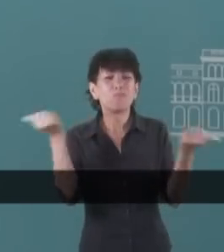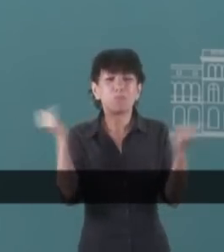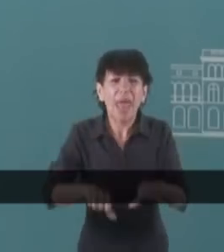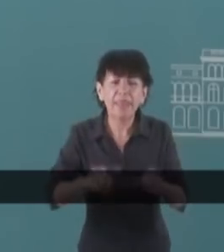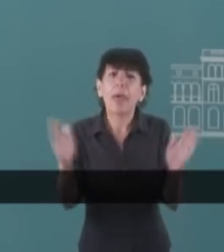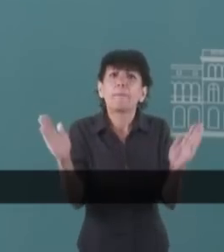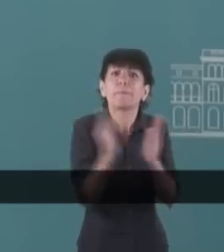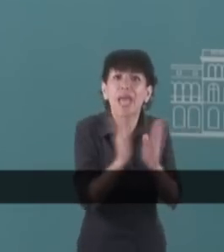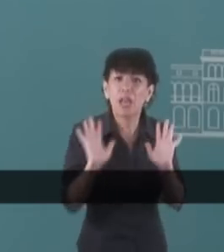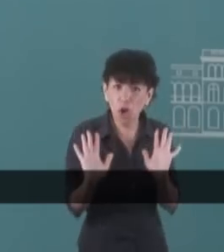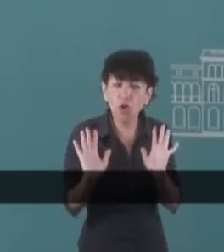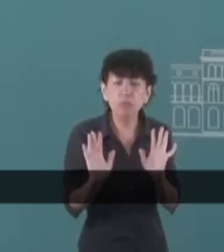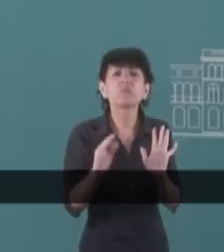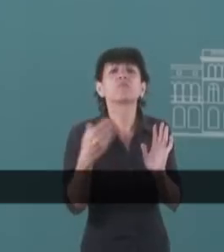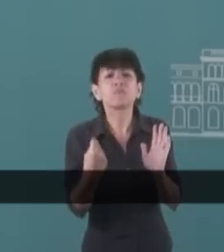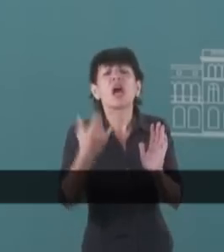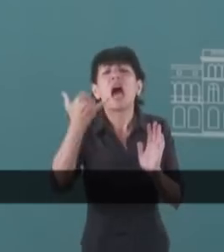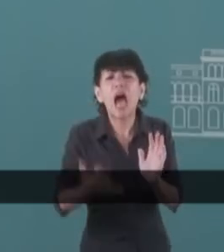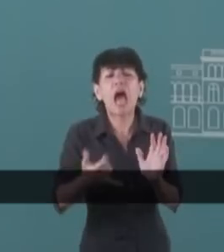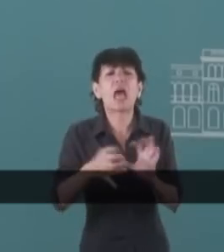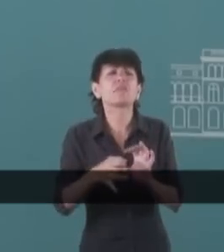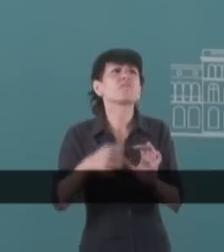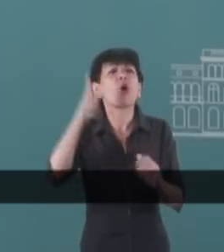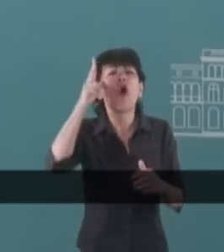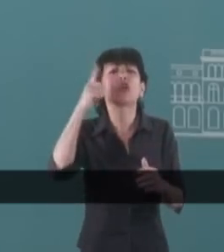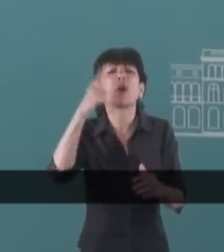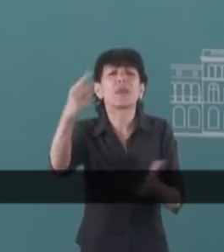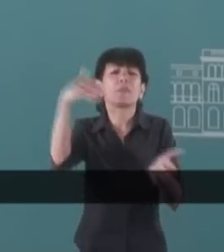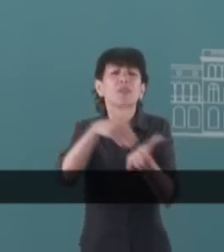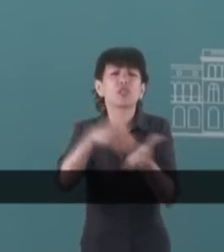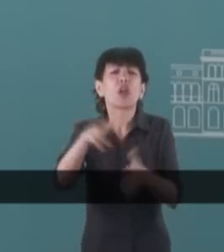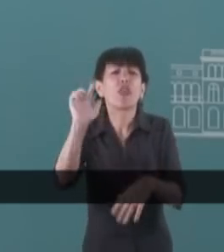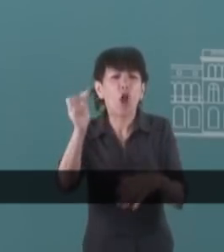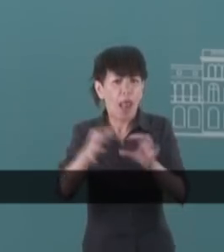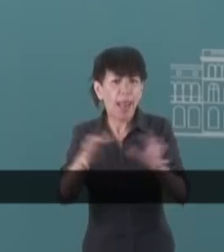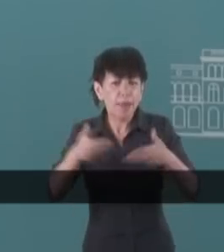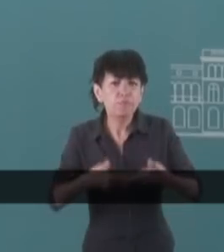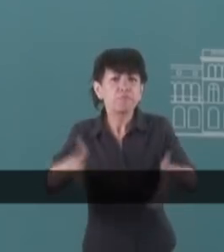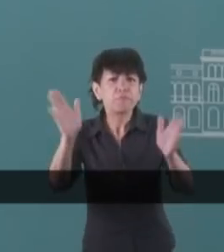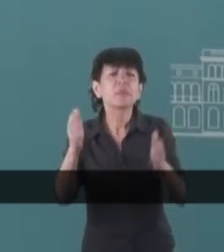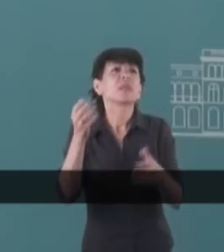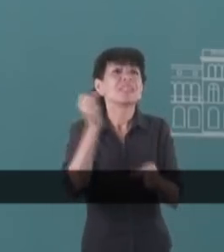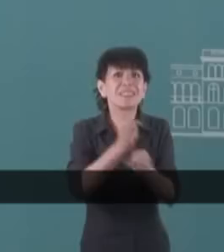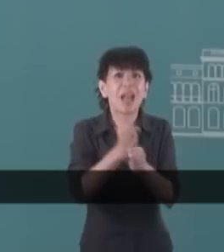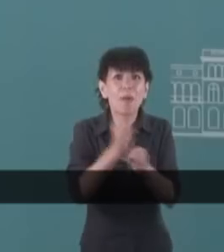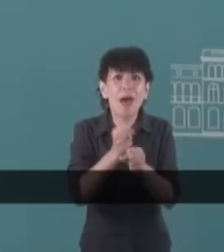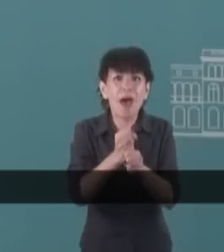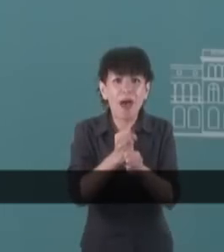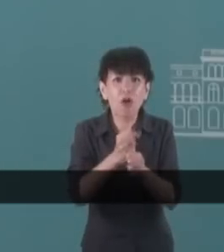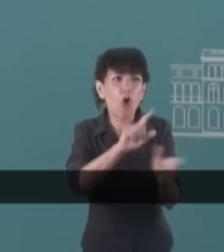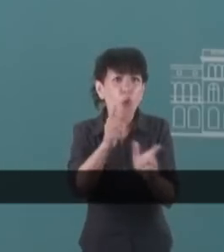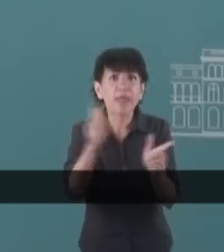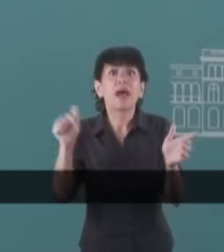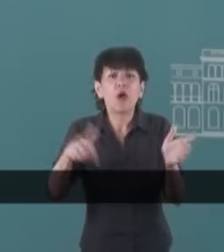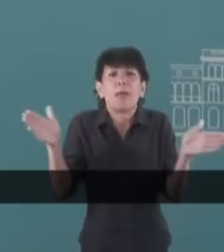fue de 2.4, con reservas de libre disponibilidad de 8.000 millones de dólares, con creación, con el desempleo más bajo de muchísimos años,